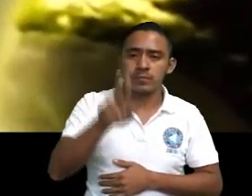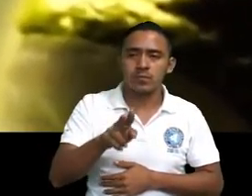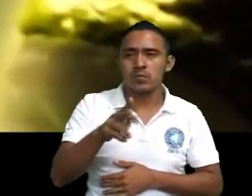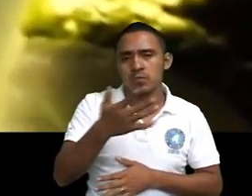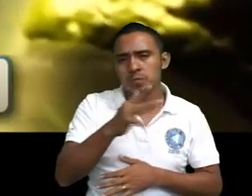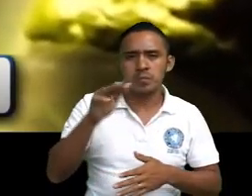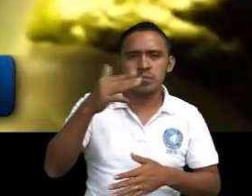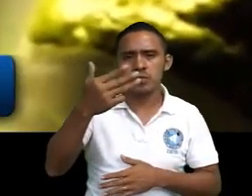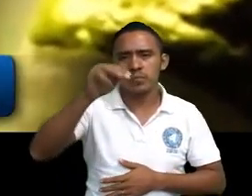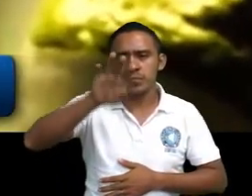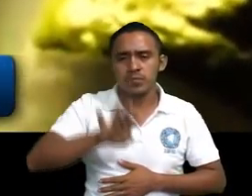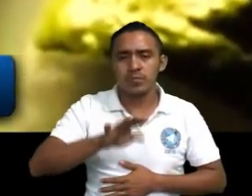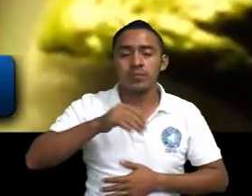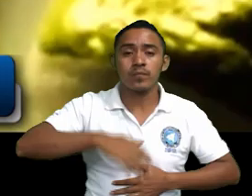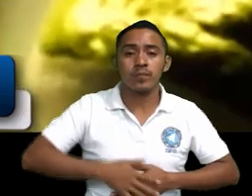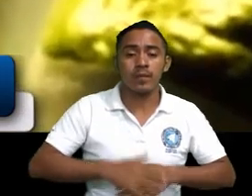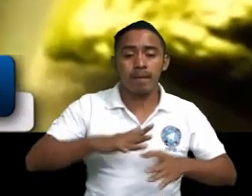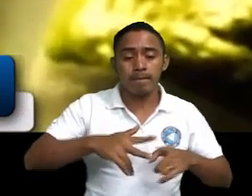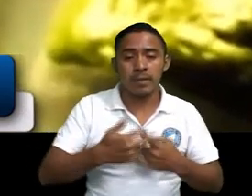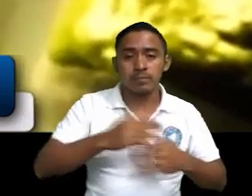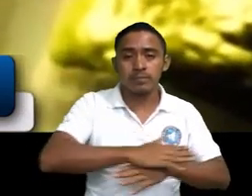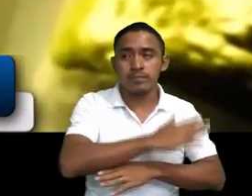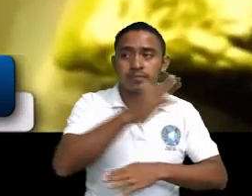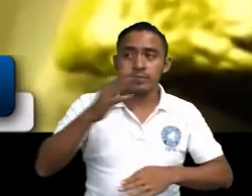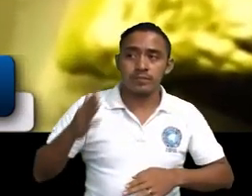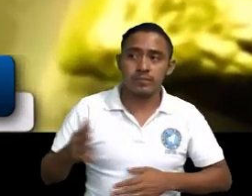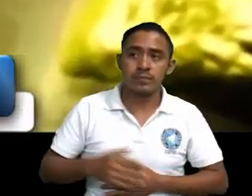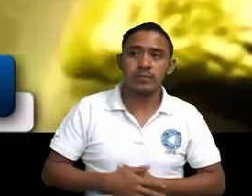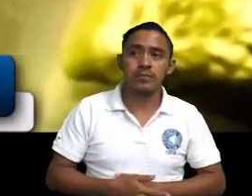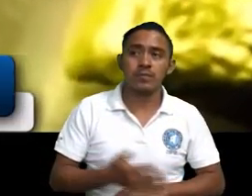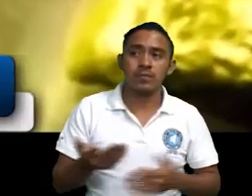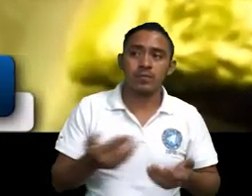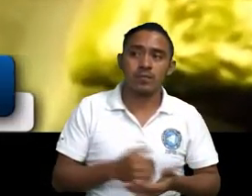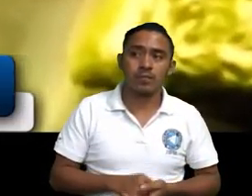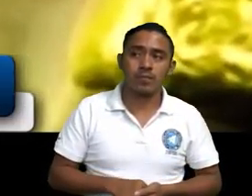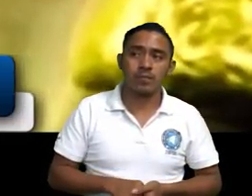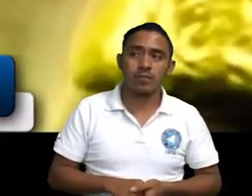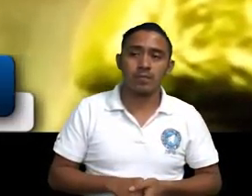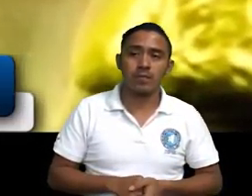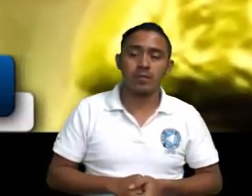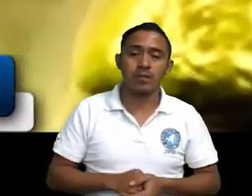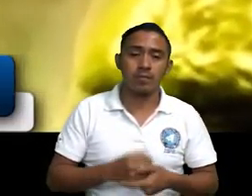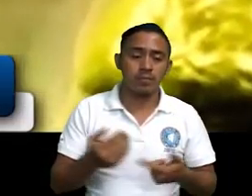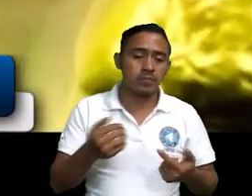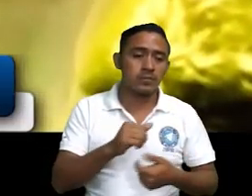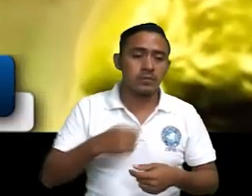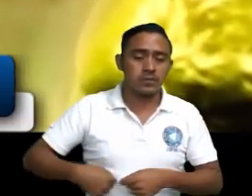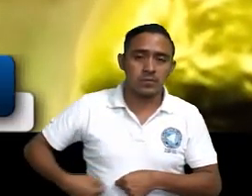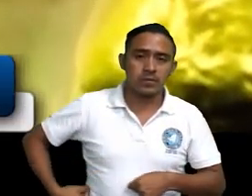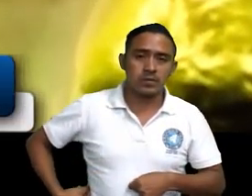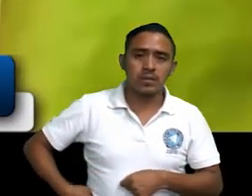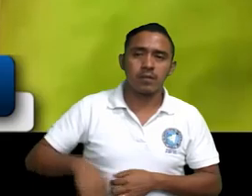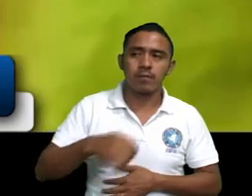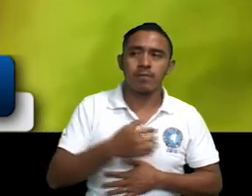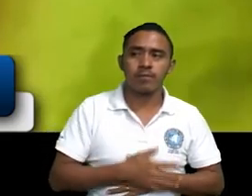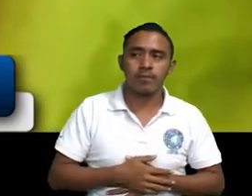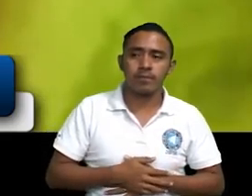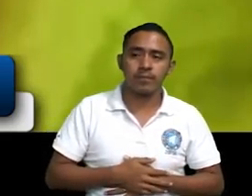1992-94 en adelante, la cirugía laparoscópica es el gold estándar de la cirugía. Para vesícula biliar,